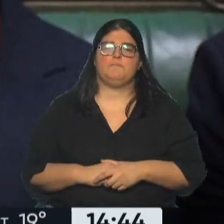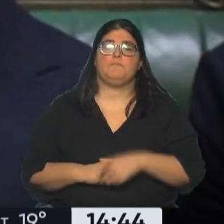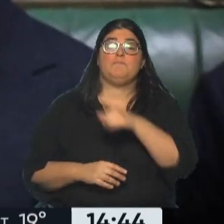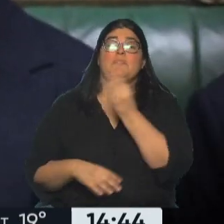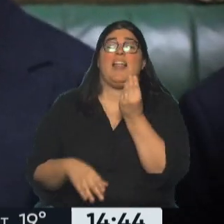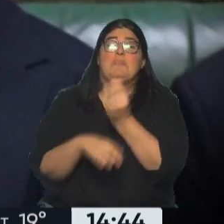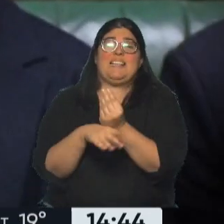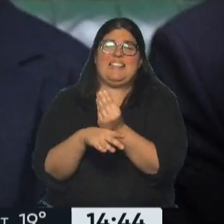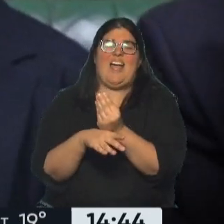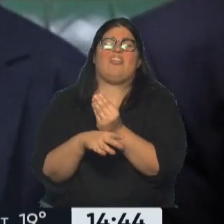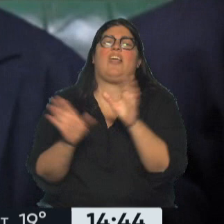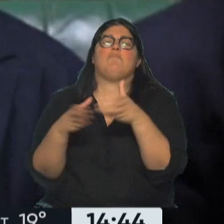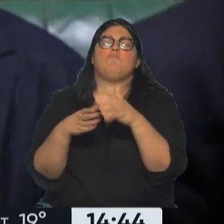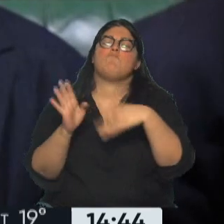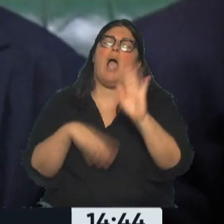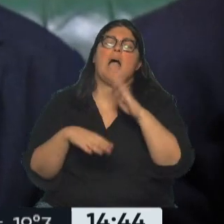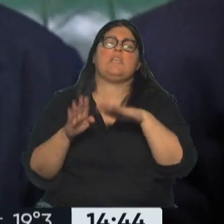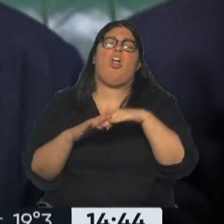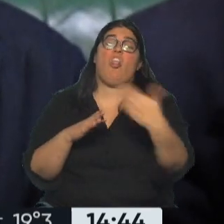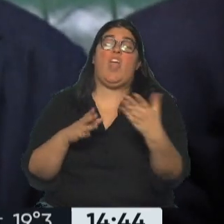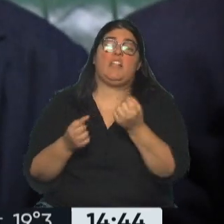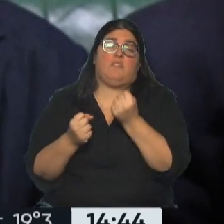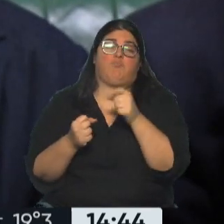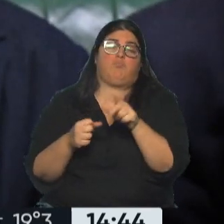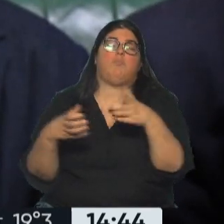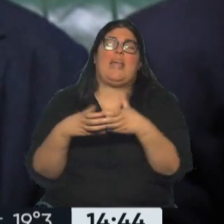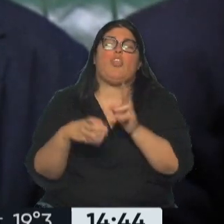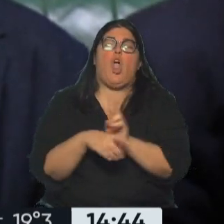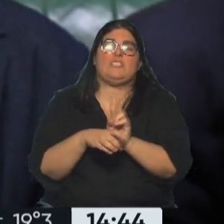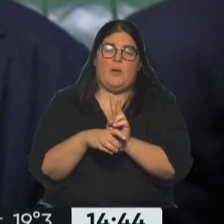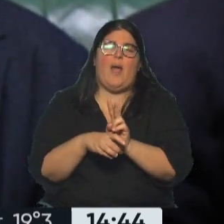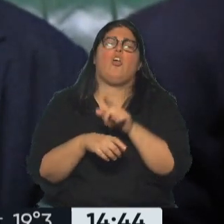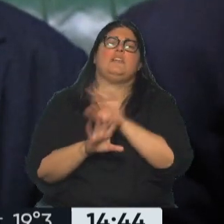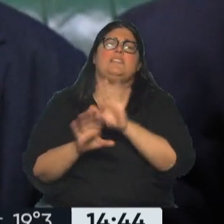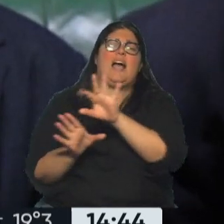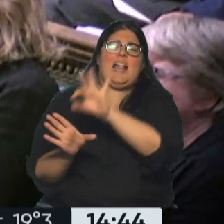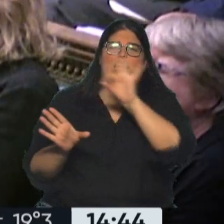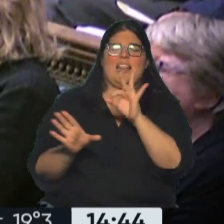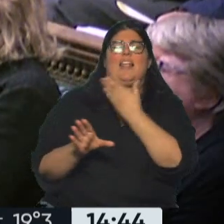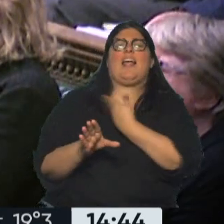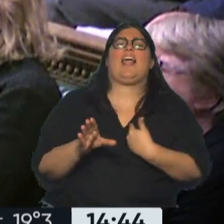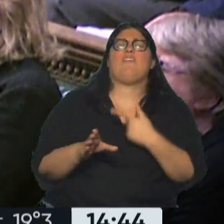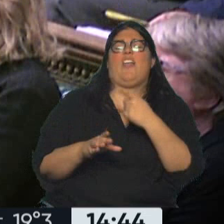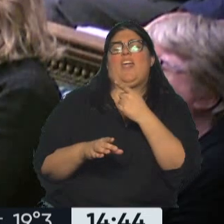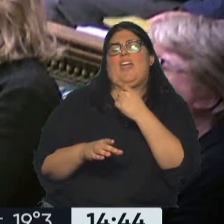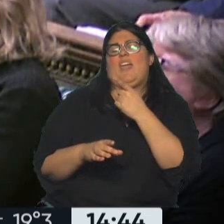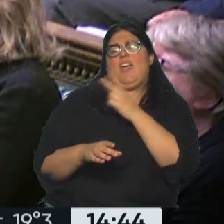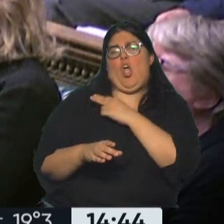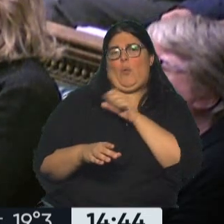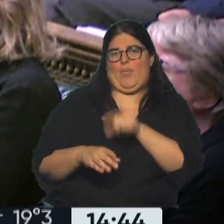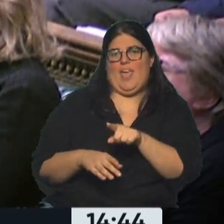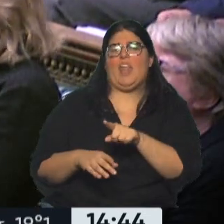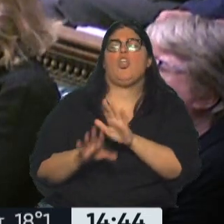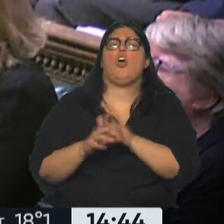Representante del ala más derechista del Partido Conservador, Liz Truss fue electa como jefa de gobierno por solo 172.000